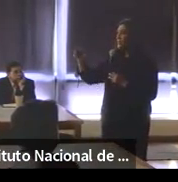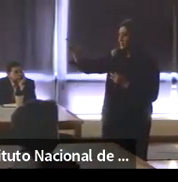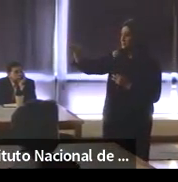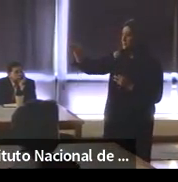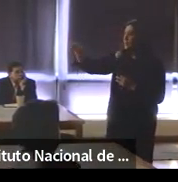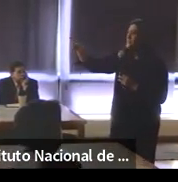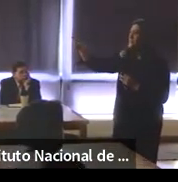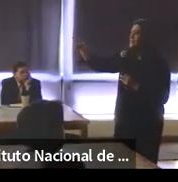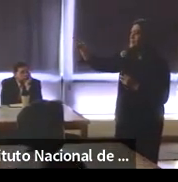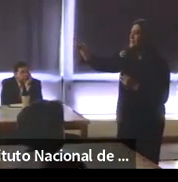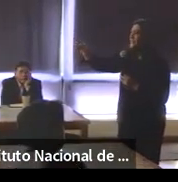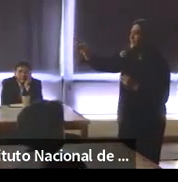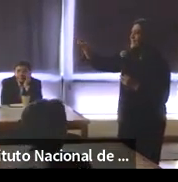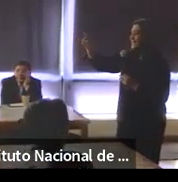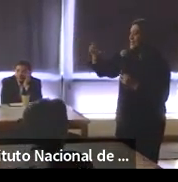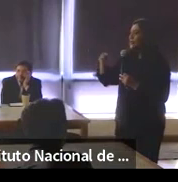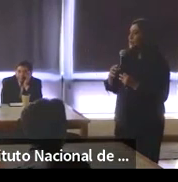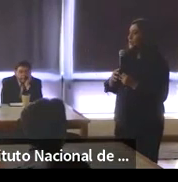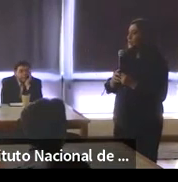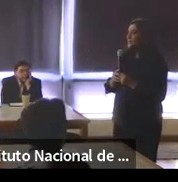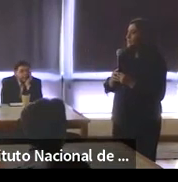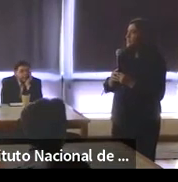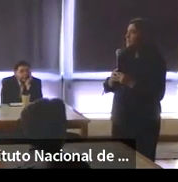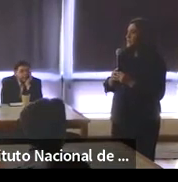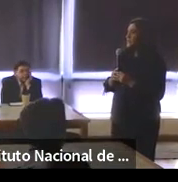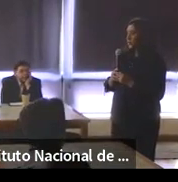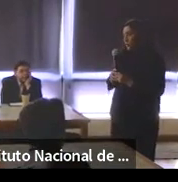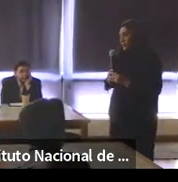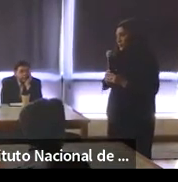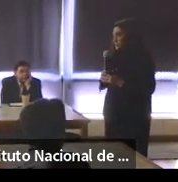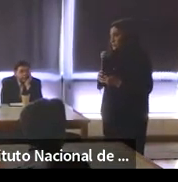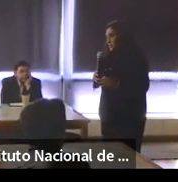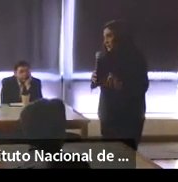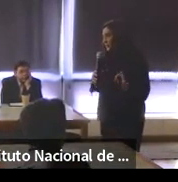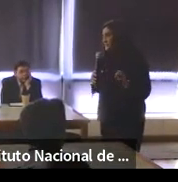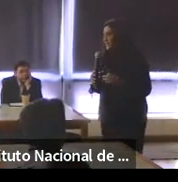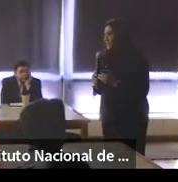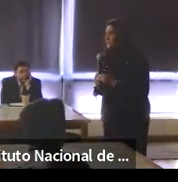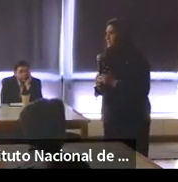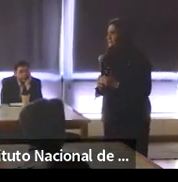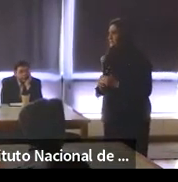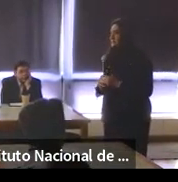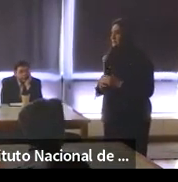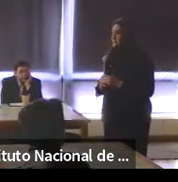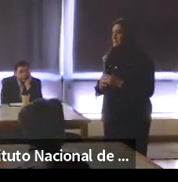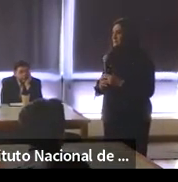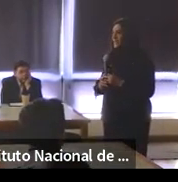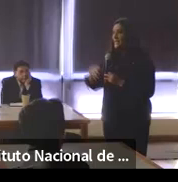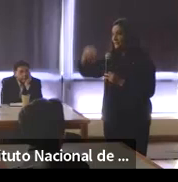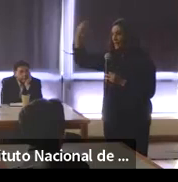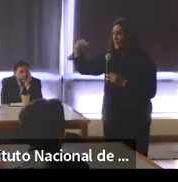Pero cómo se llama usted Carlos dijo no no no no sí puedo salir